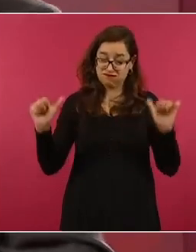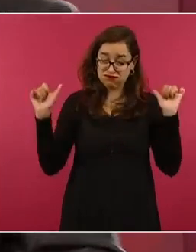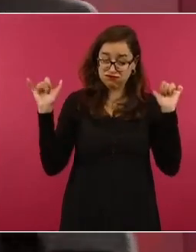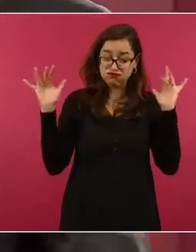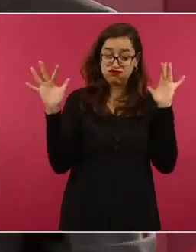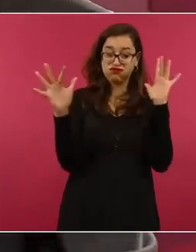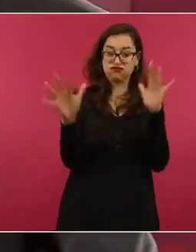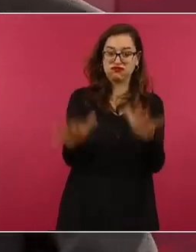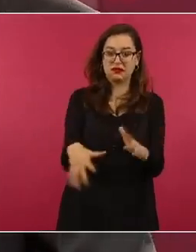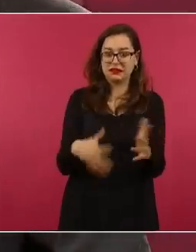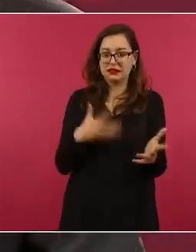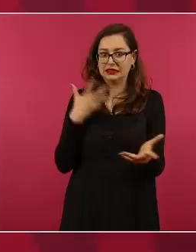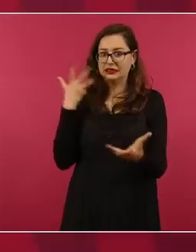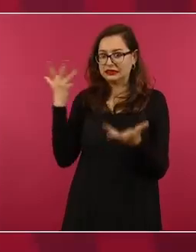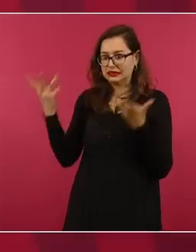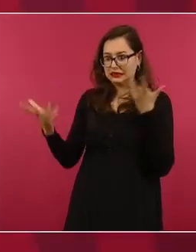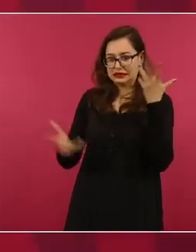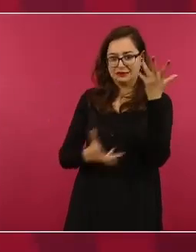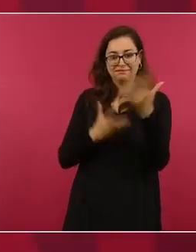Entonces, por eso,